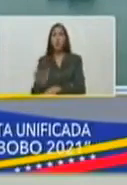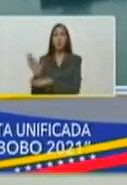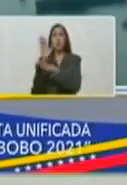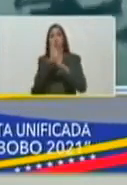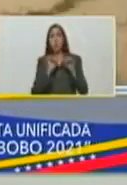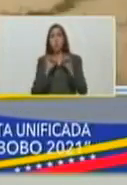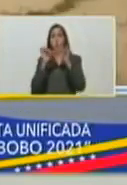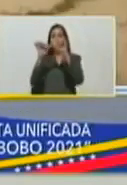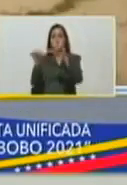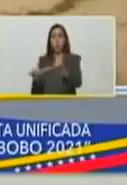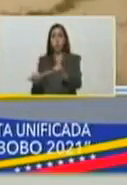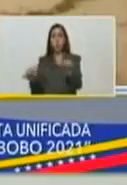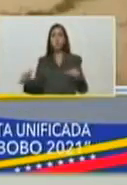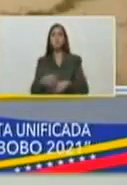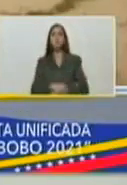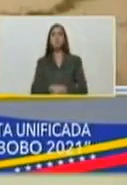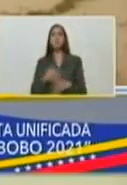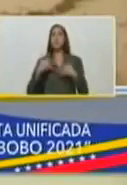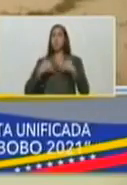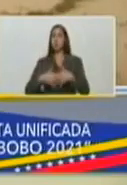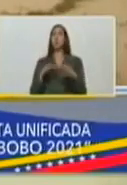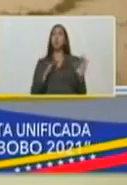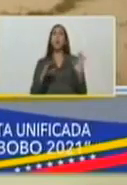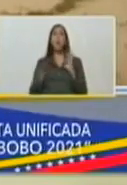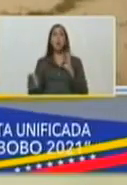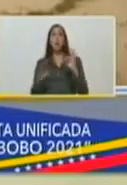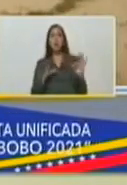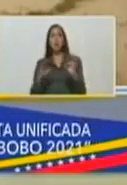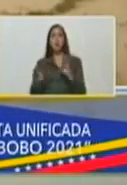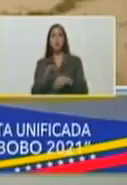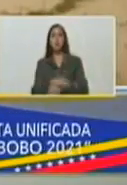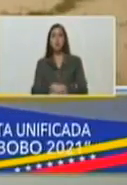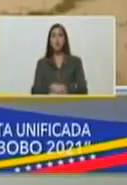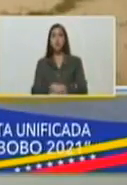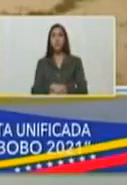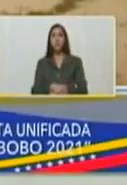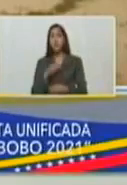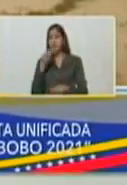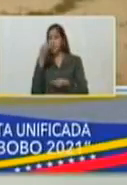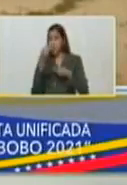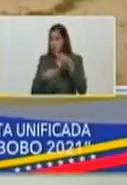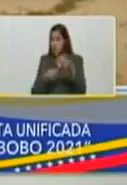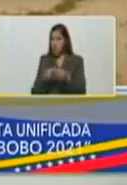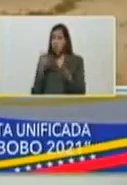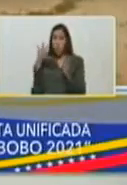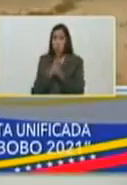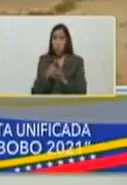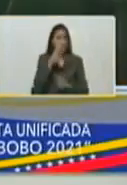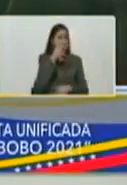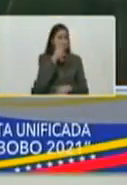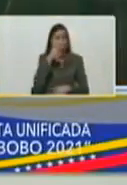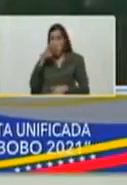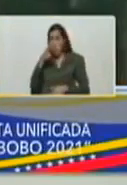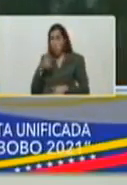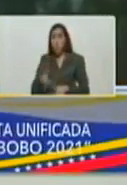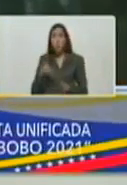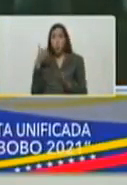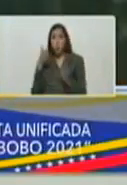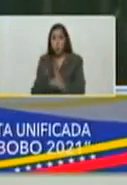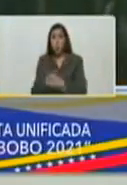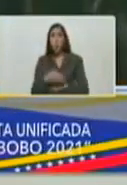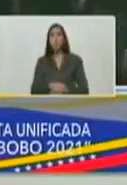permanente de esa industria estratégica, y se realizó un patrullaje de escudriñamiento por